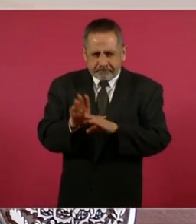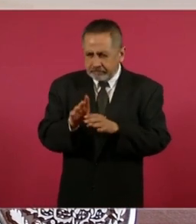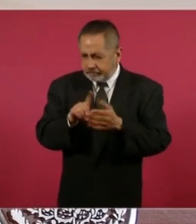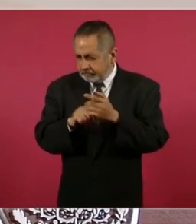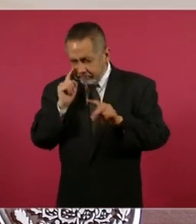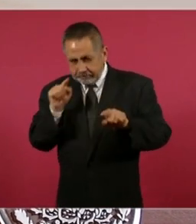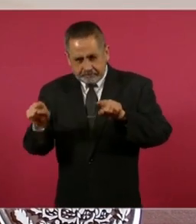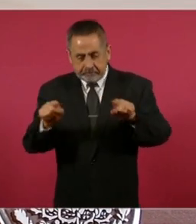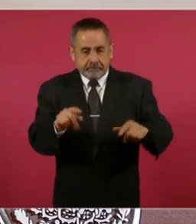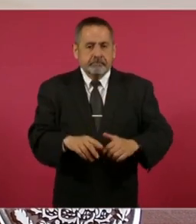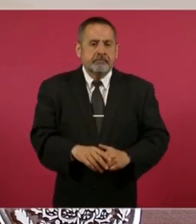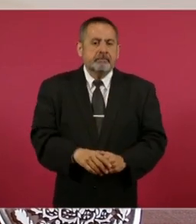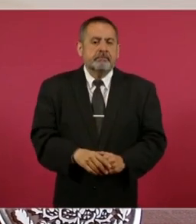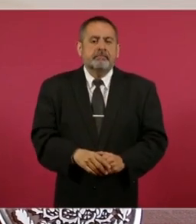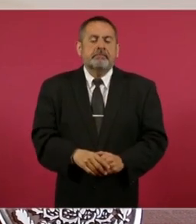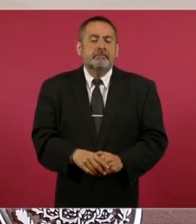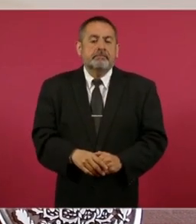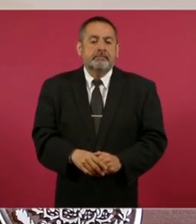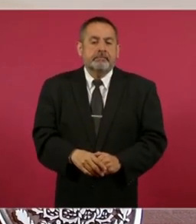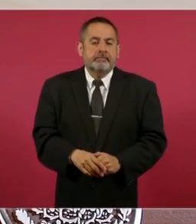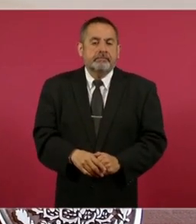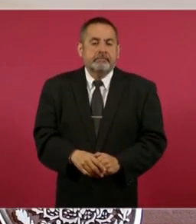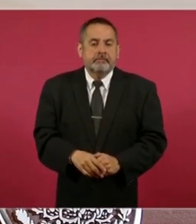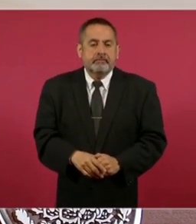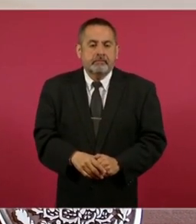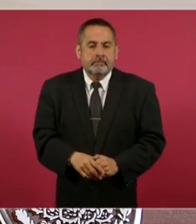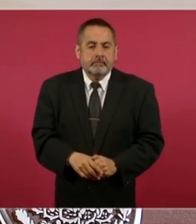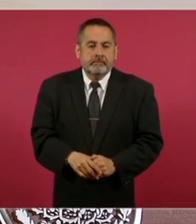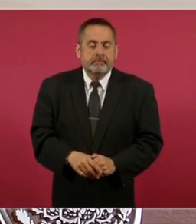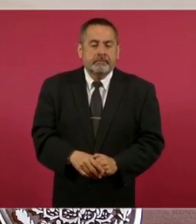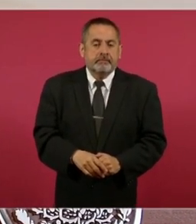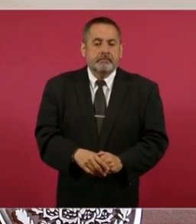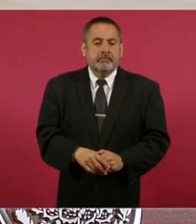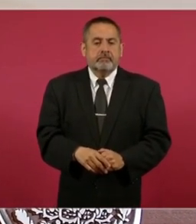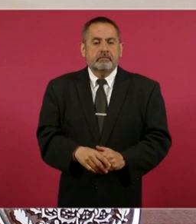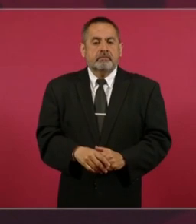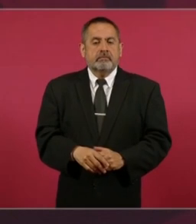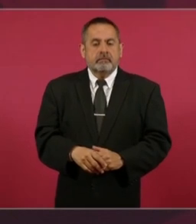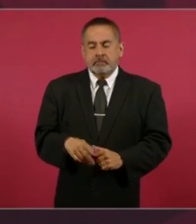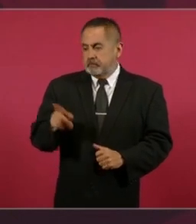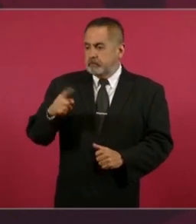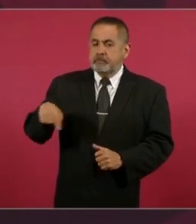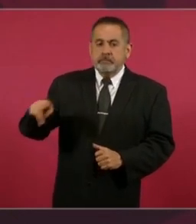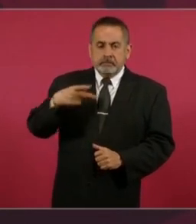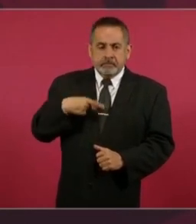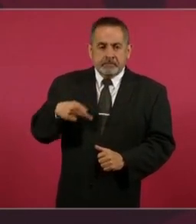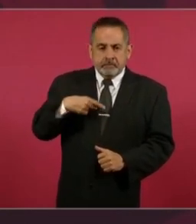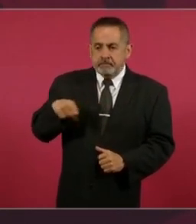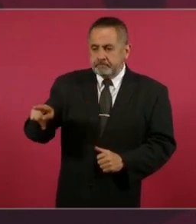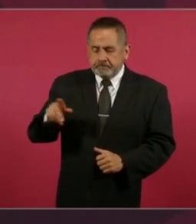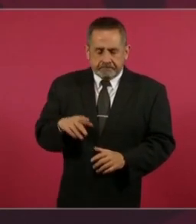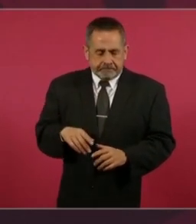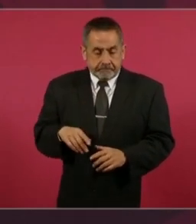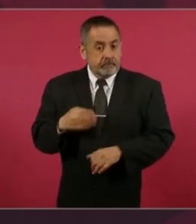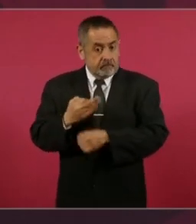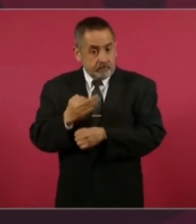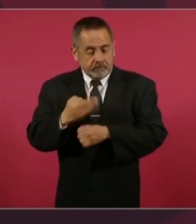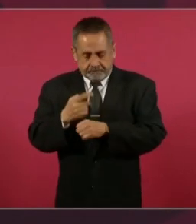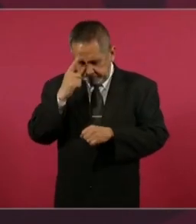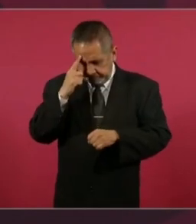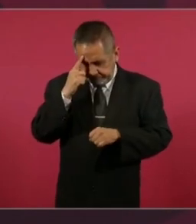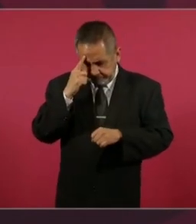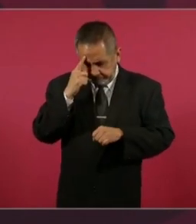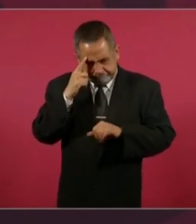pendientes de todo y la gente se está aportando muy